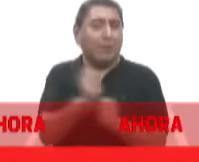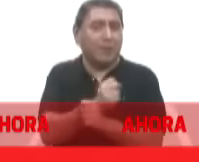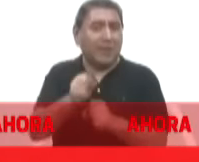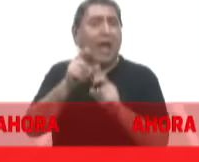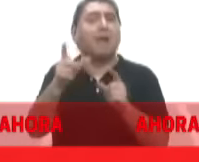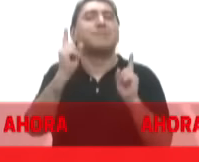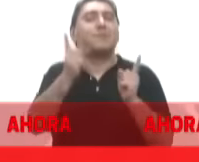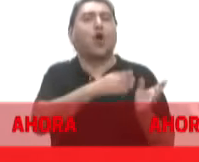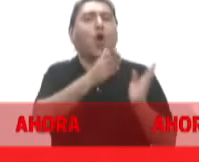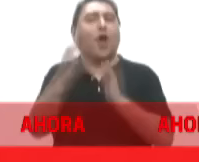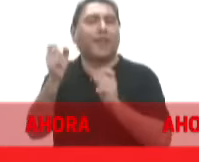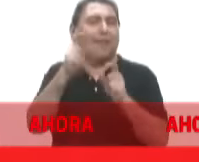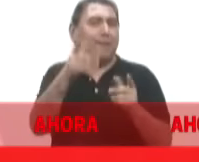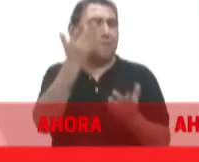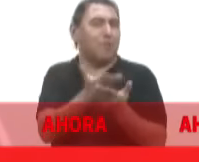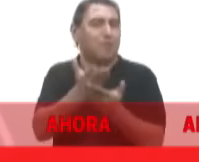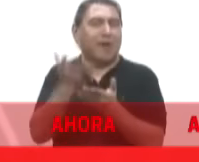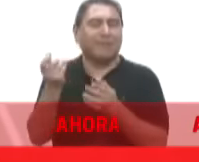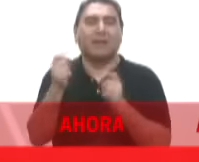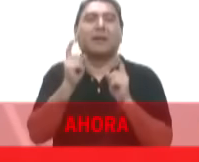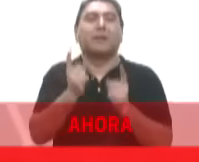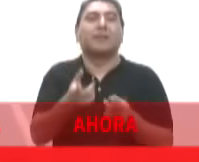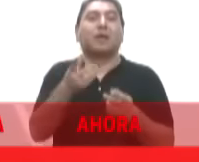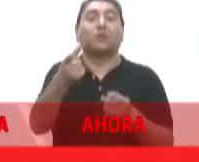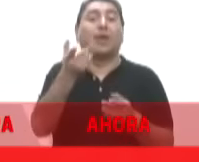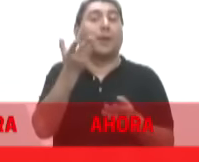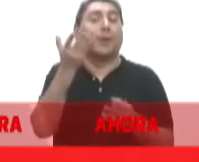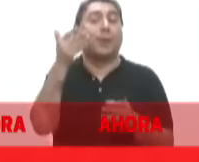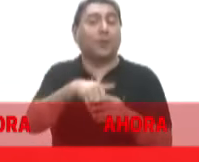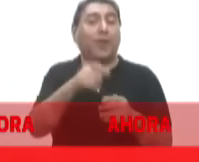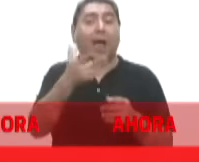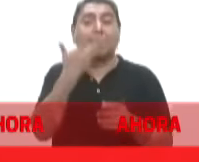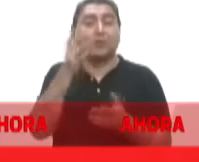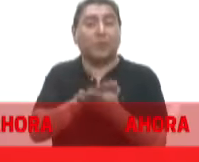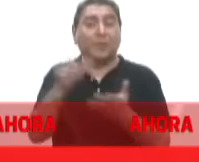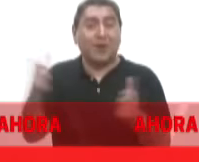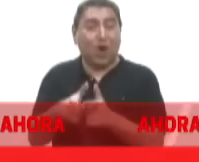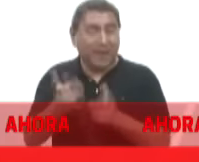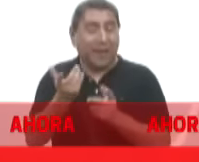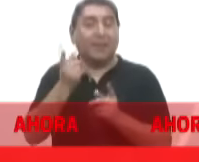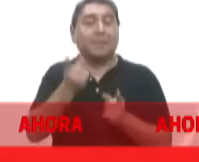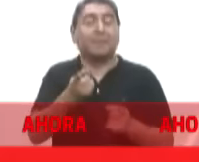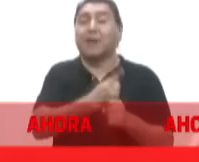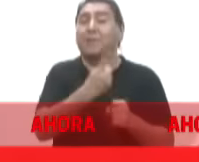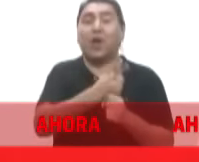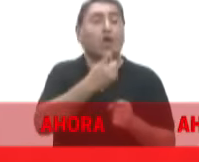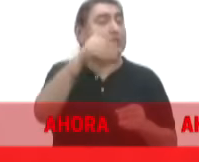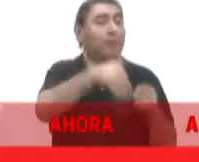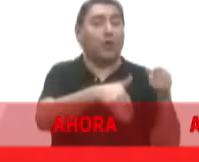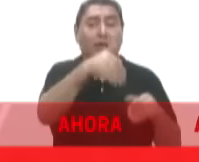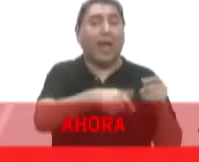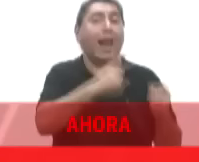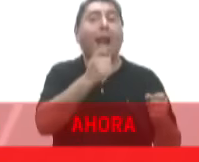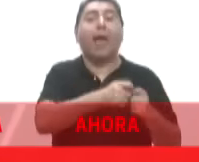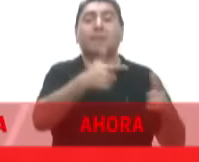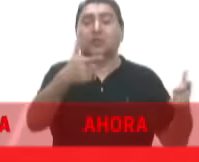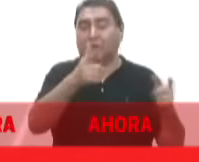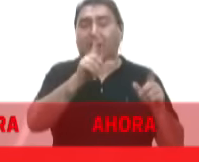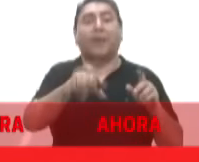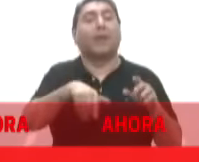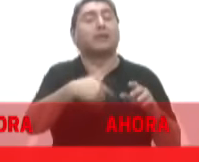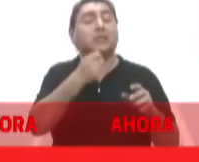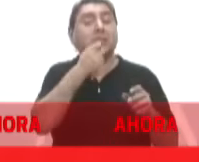¿Sí? Ahora, el dictamen, su propuesta es la de minoría. Primero se vota la mayoría como está en el dictamen. Si se aprueba, se